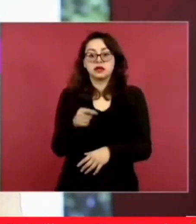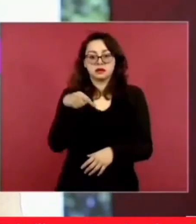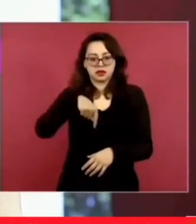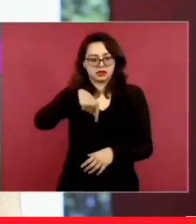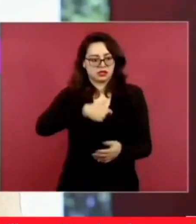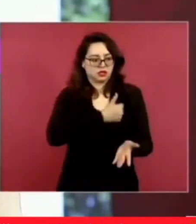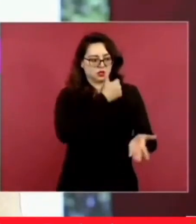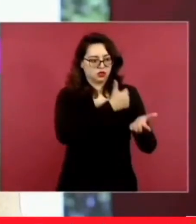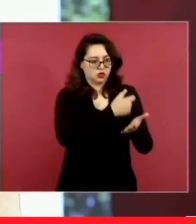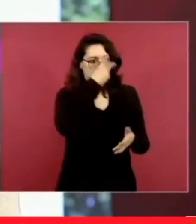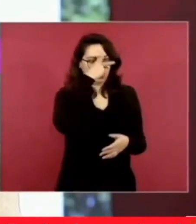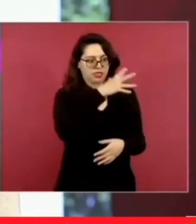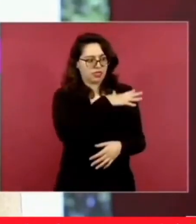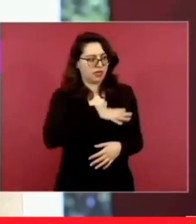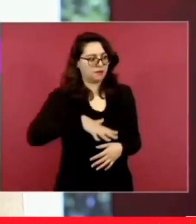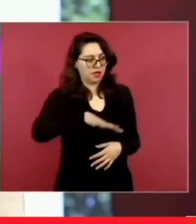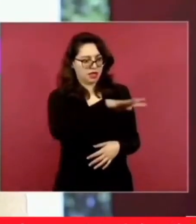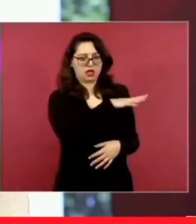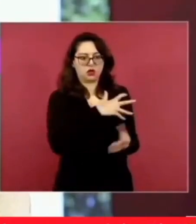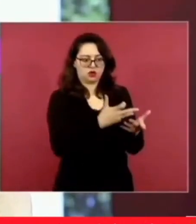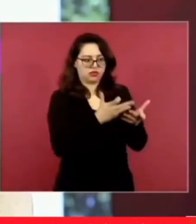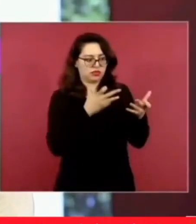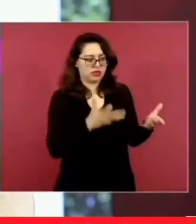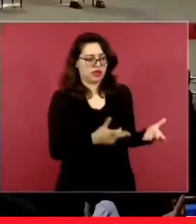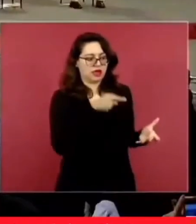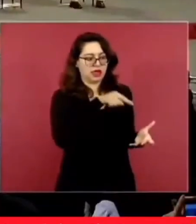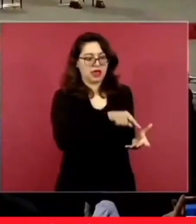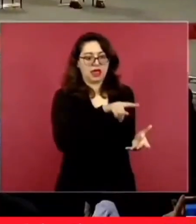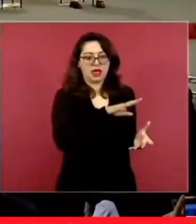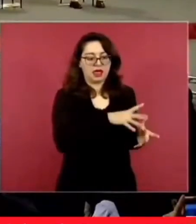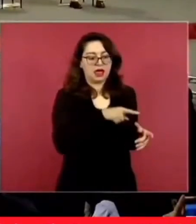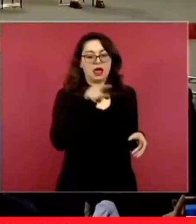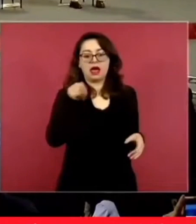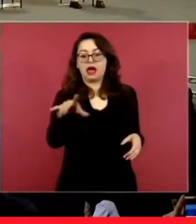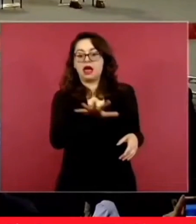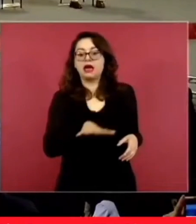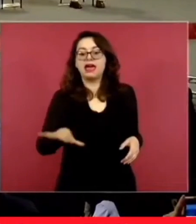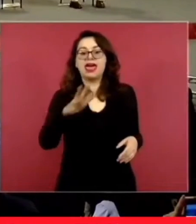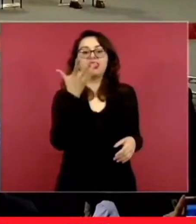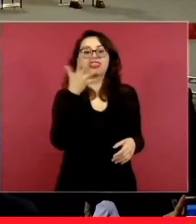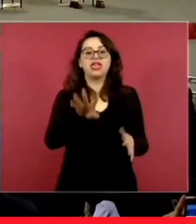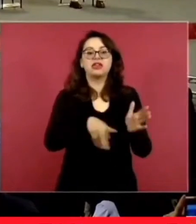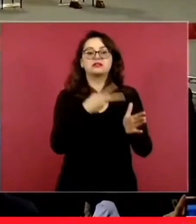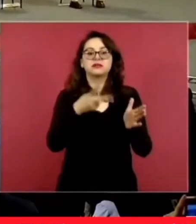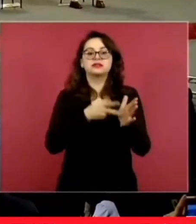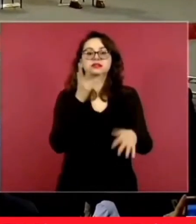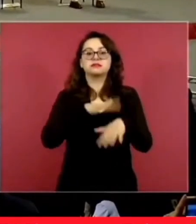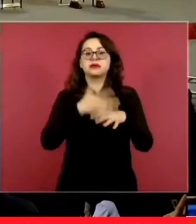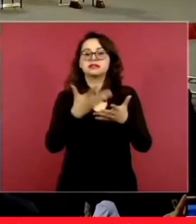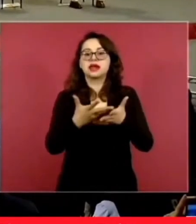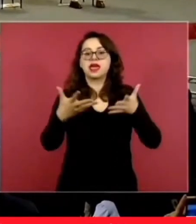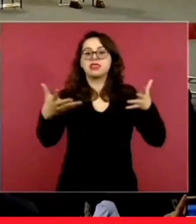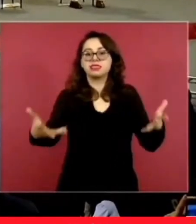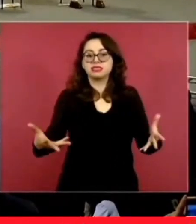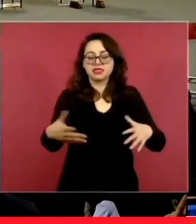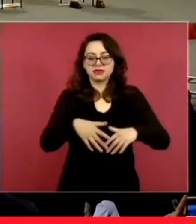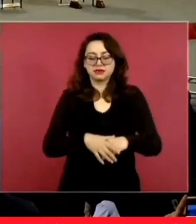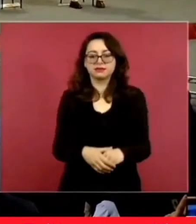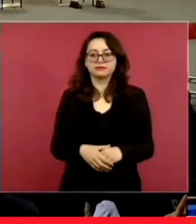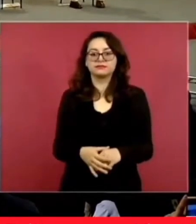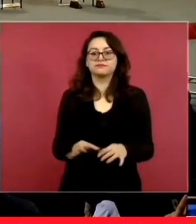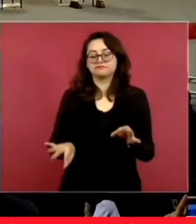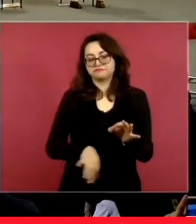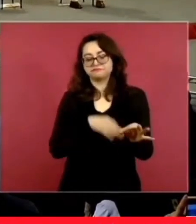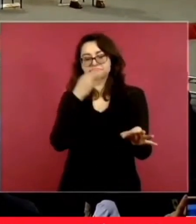un espacio de conservación y cuidado. Es cuanto, presidente, y le daría espacio al compañero